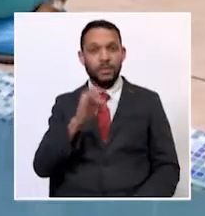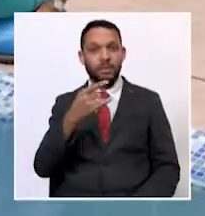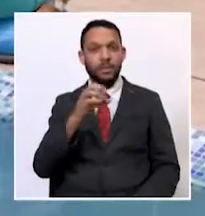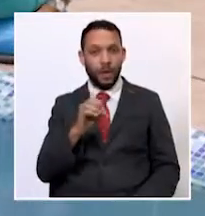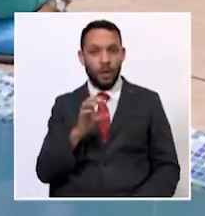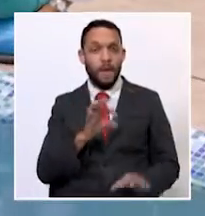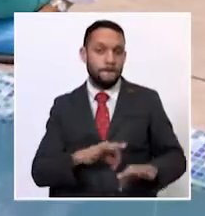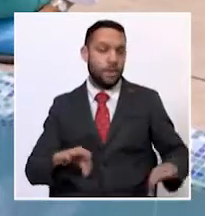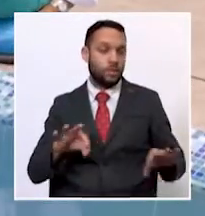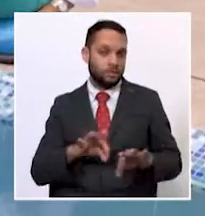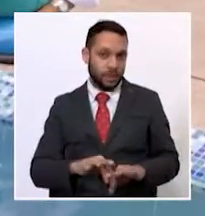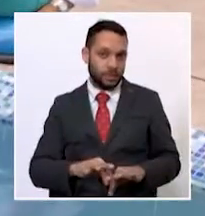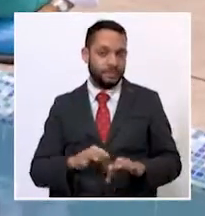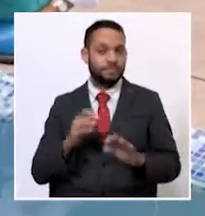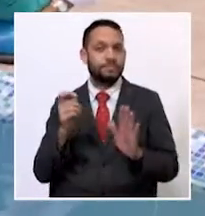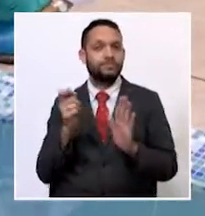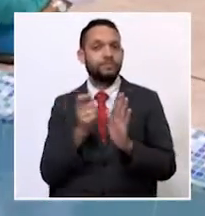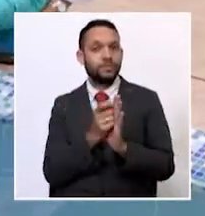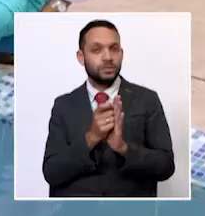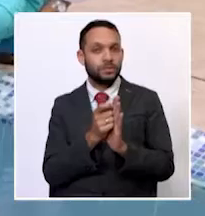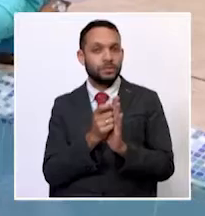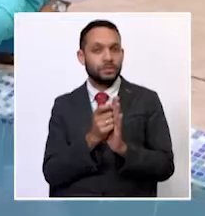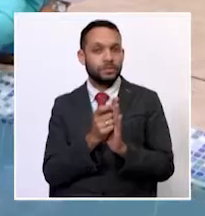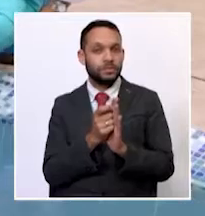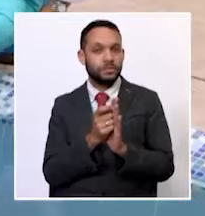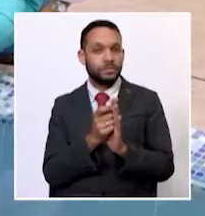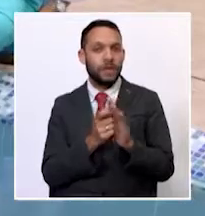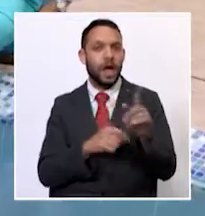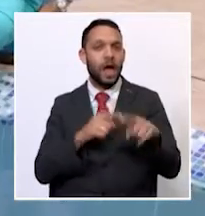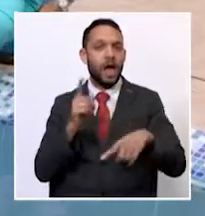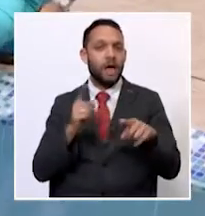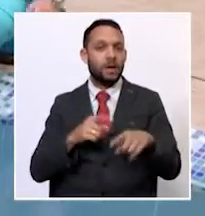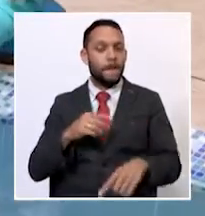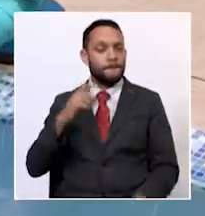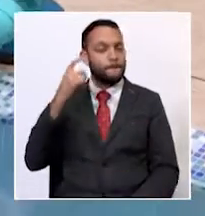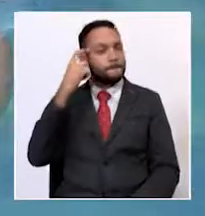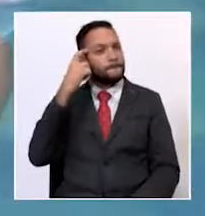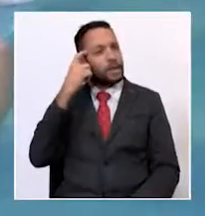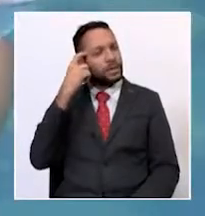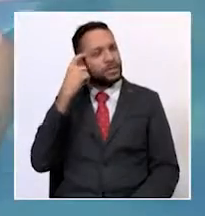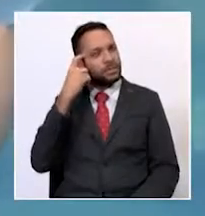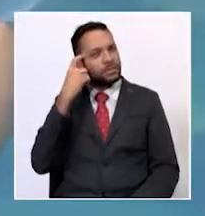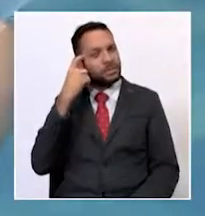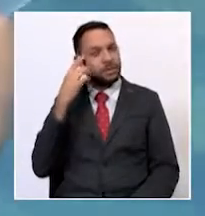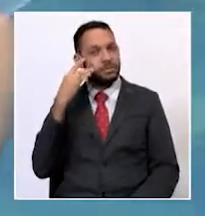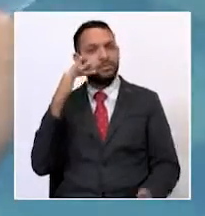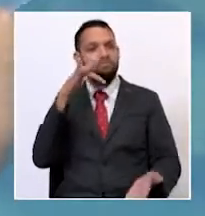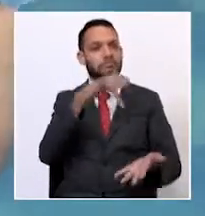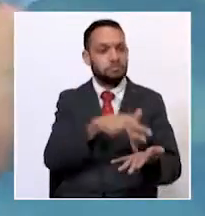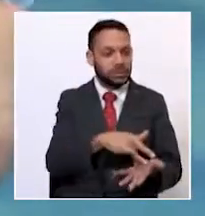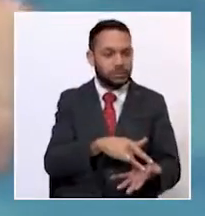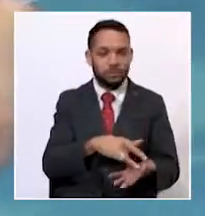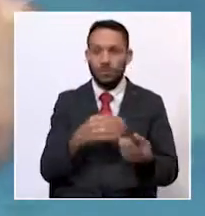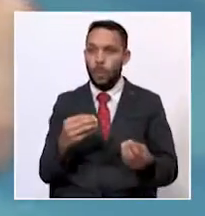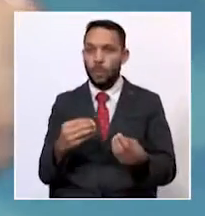cuando hace referencia al tema de la biodescodificación, porque uno muchas veces viene acá y encuentra a la persona